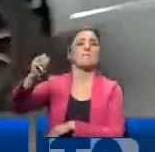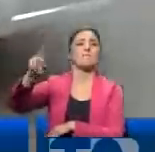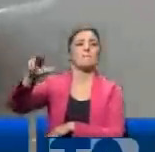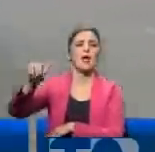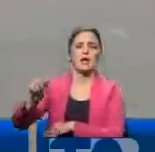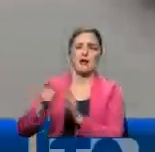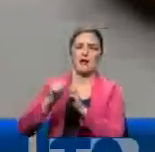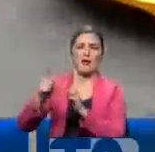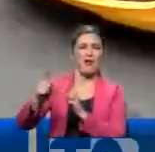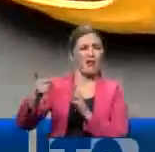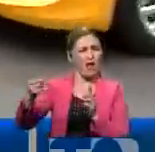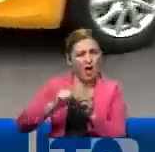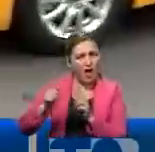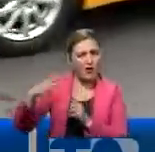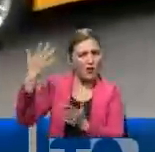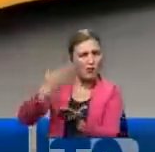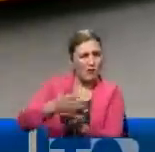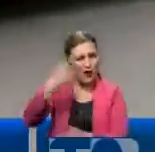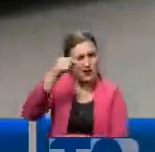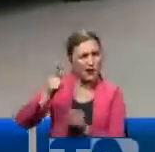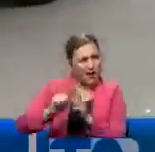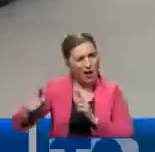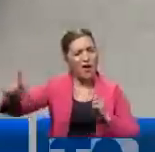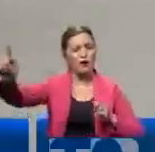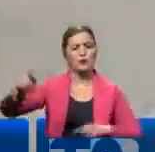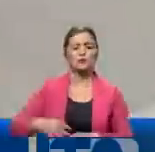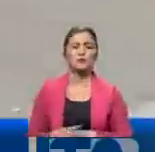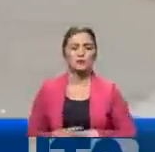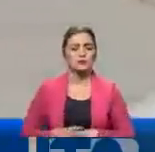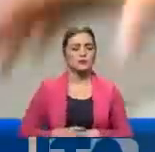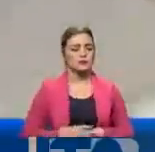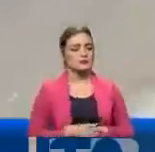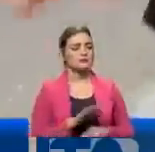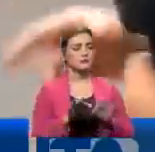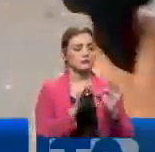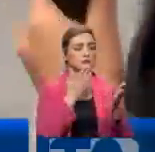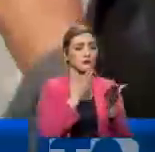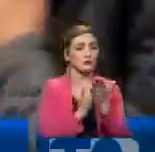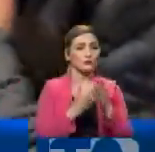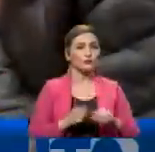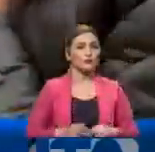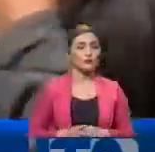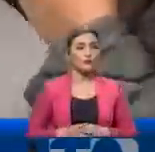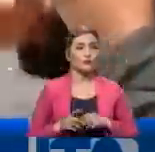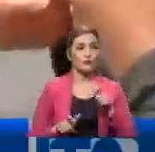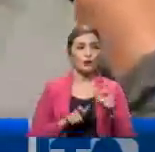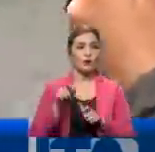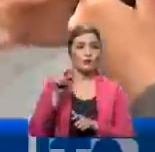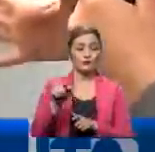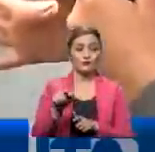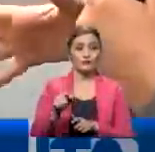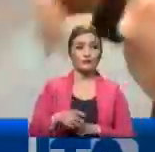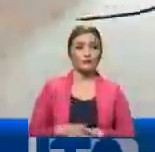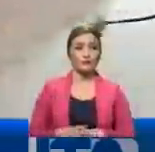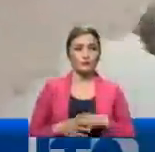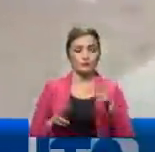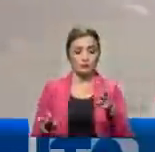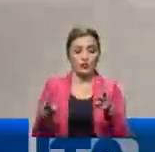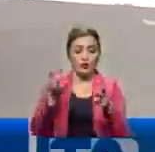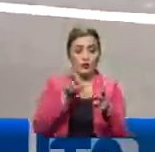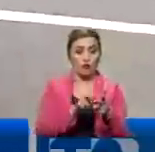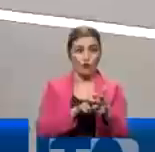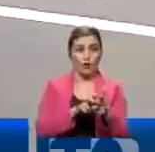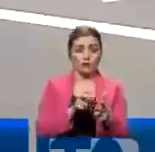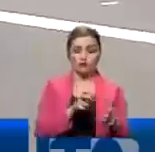bastante distante hasta la Marín. Perfecto, muchísimas gracias. Vamos a acercarnos a las personas que toman como medida